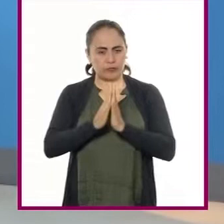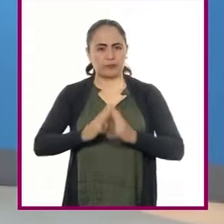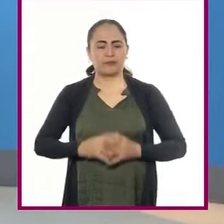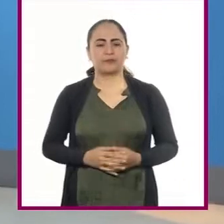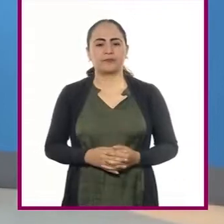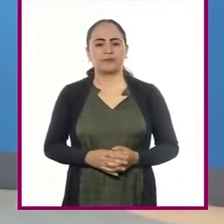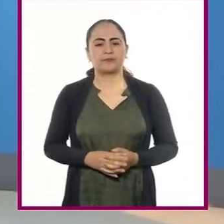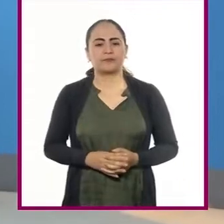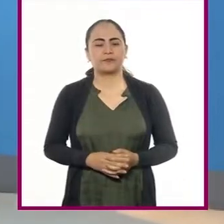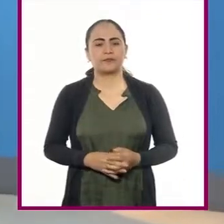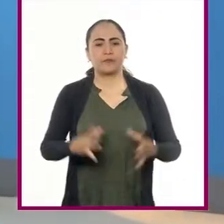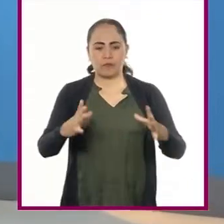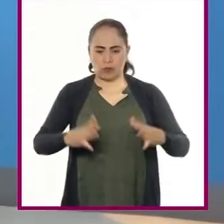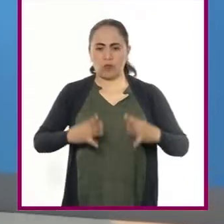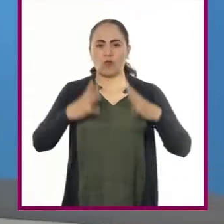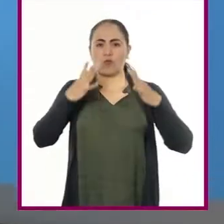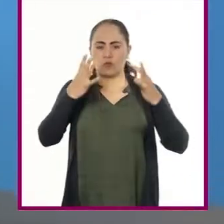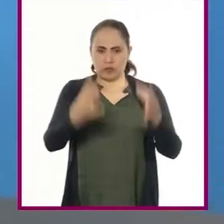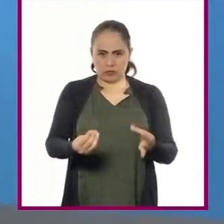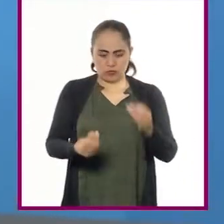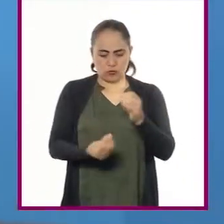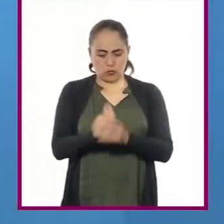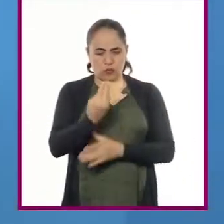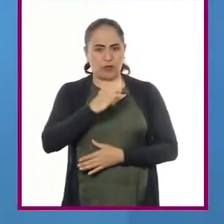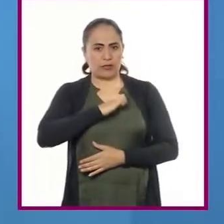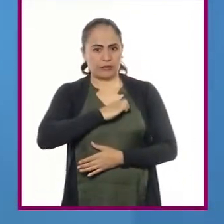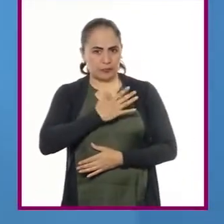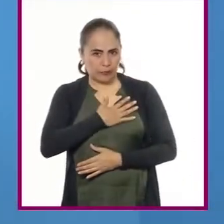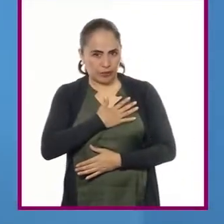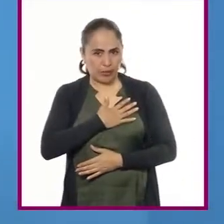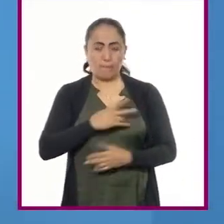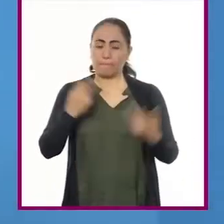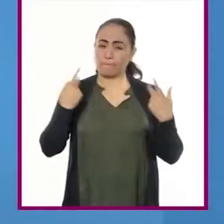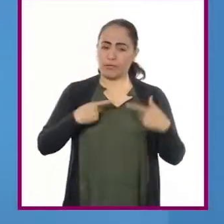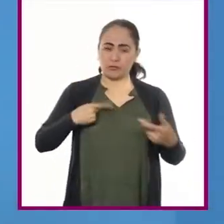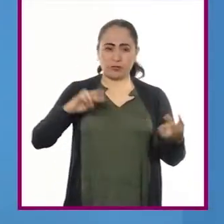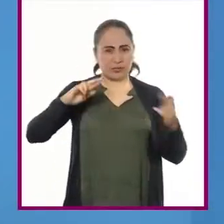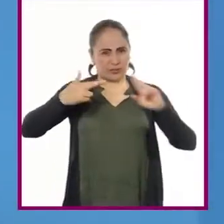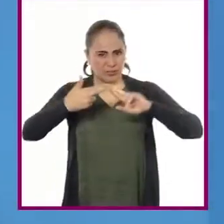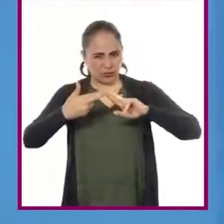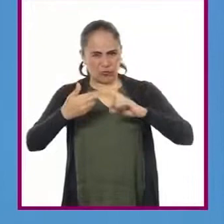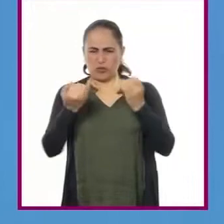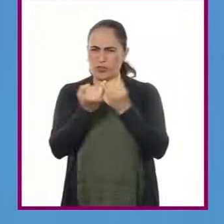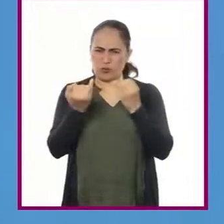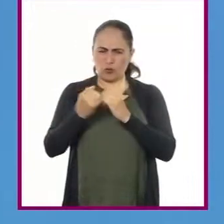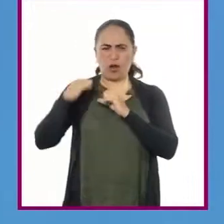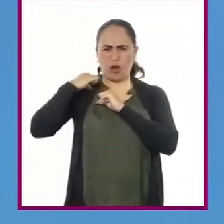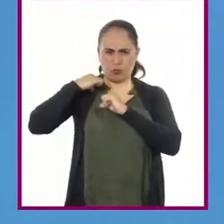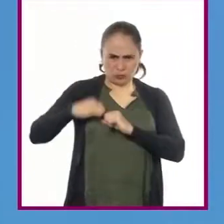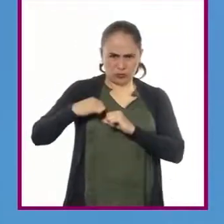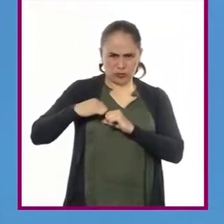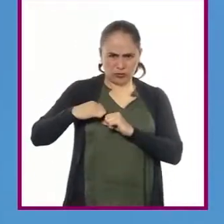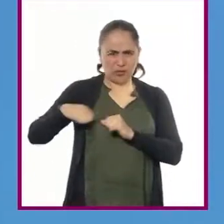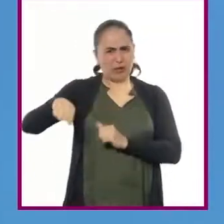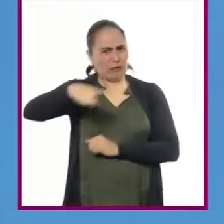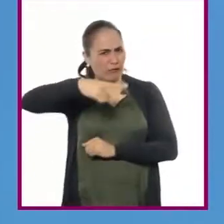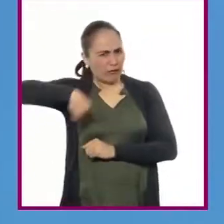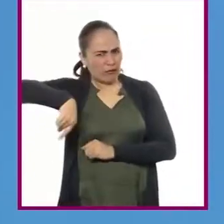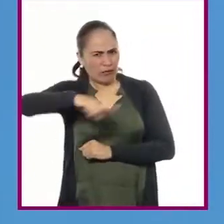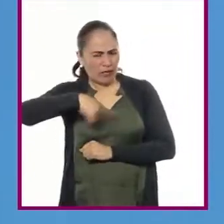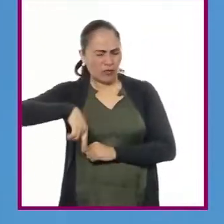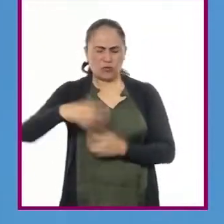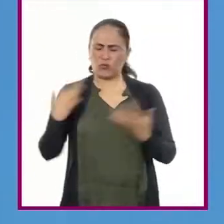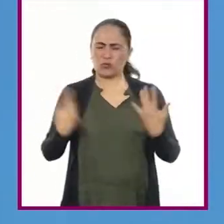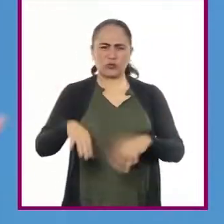Tras la fundación de Nueva España, tanto los religiosos como las autoridades civiles tuvieron ante sí un desafío